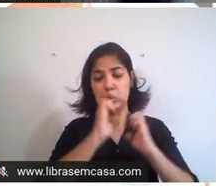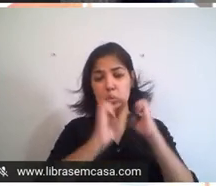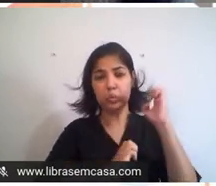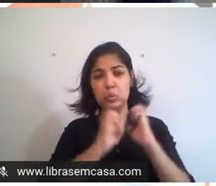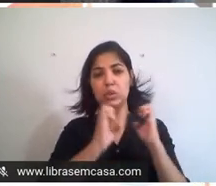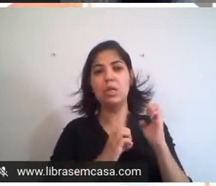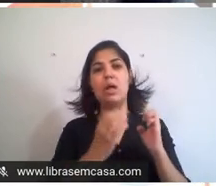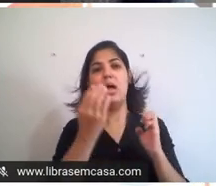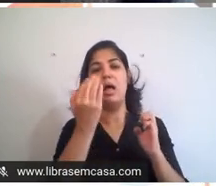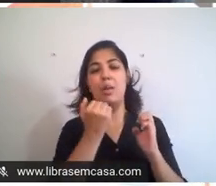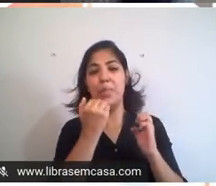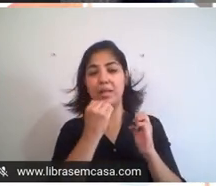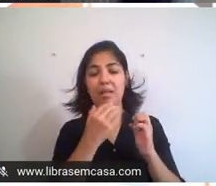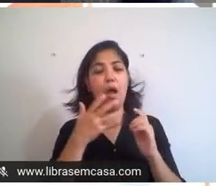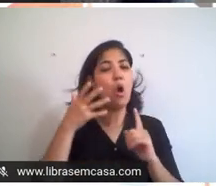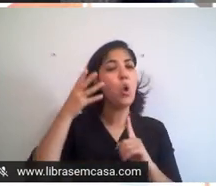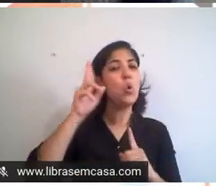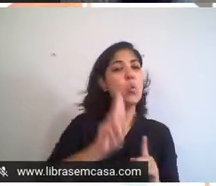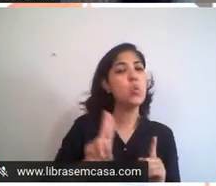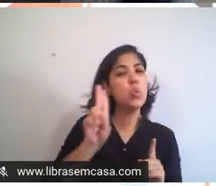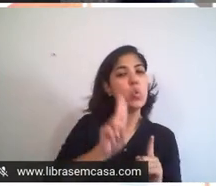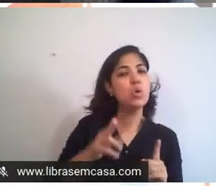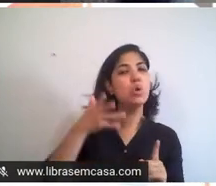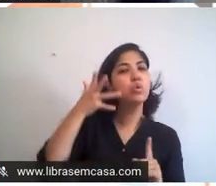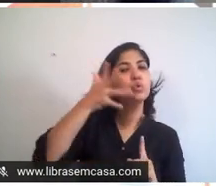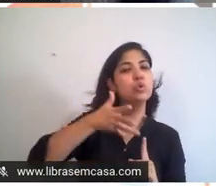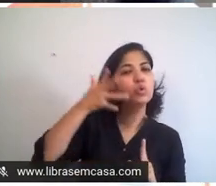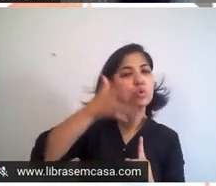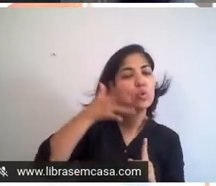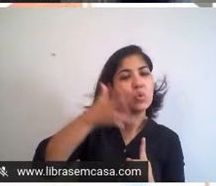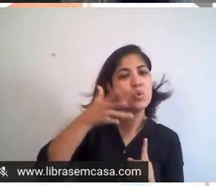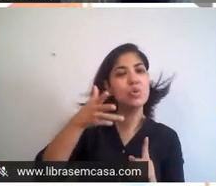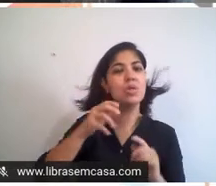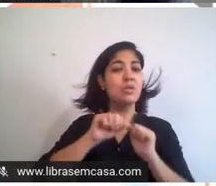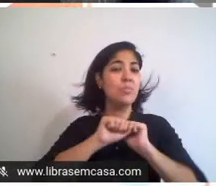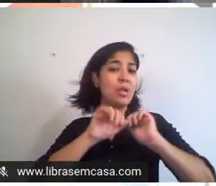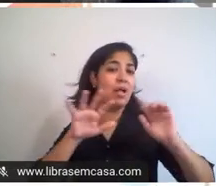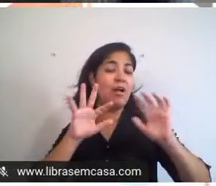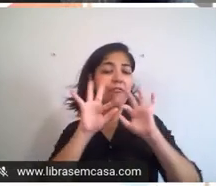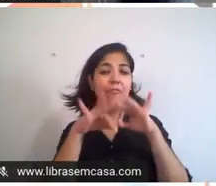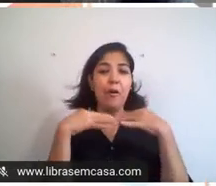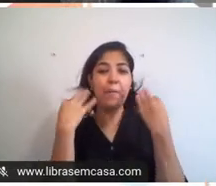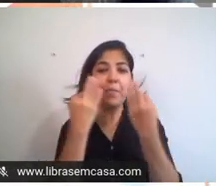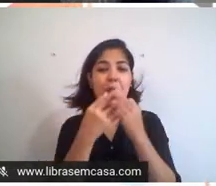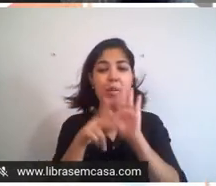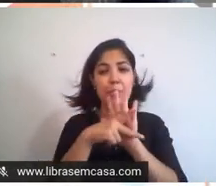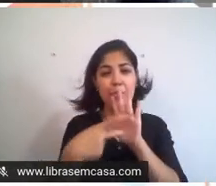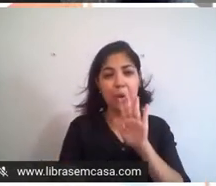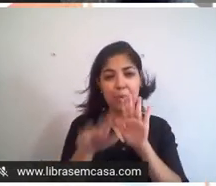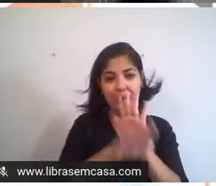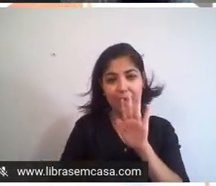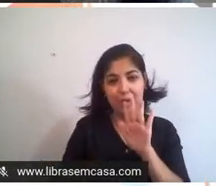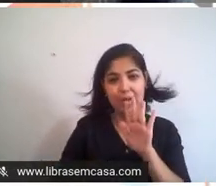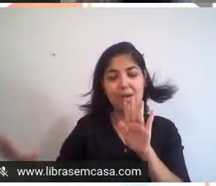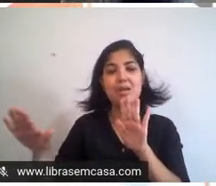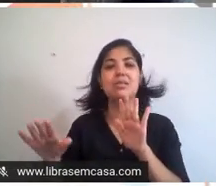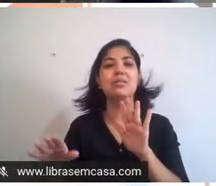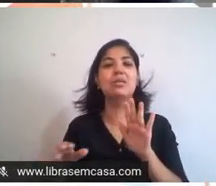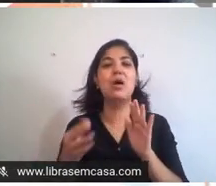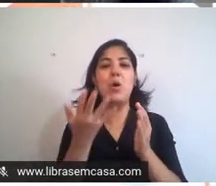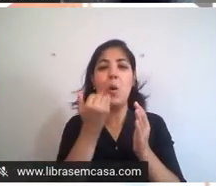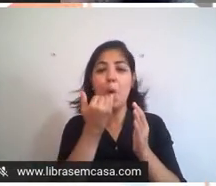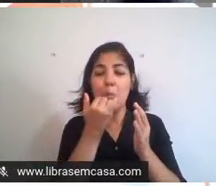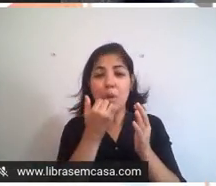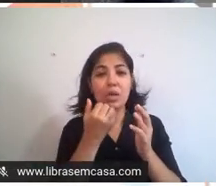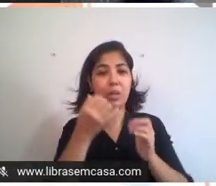decorar el acto de comer. La alimentación para muchas familias con niños y esos productos comestibles ultraprocesados fue